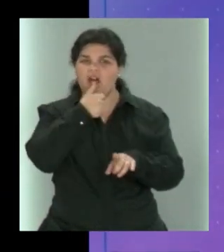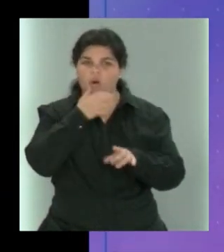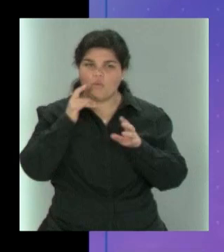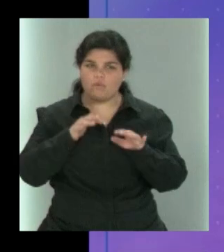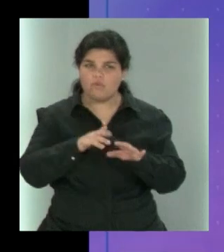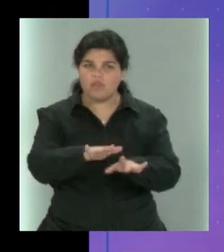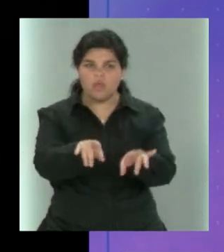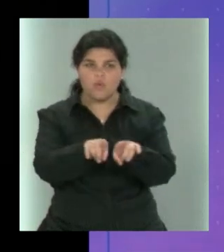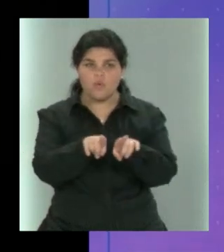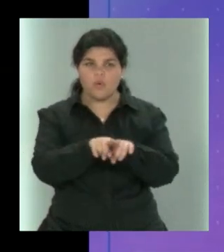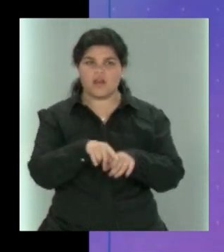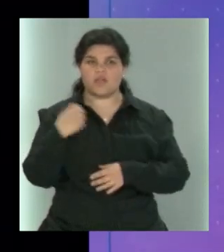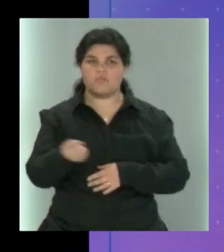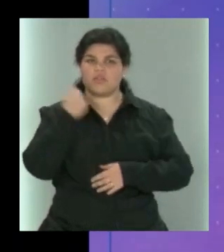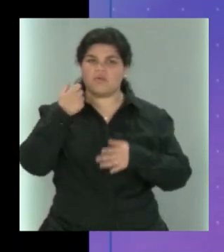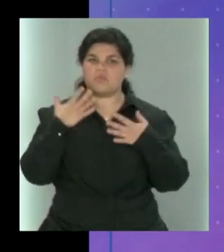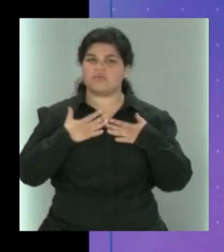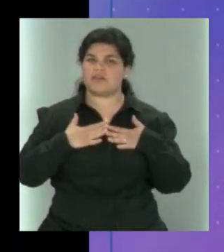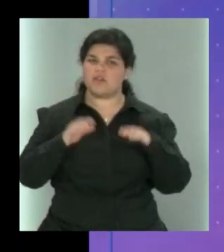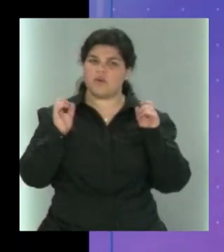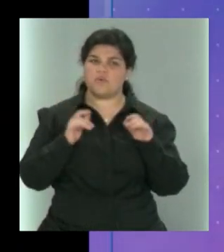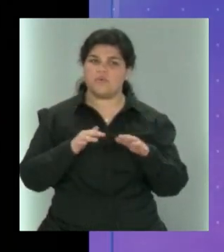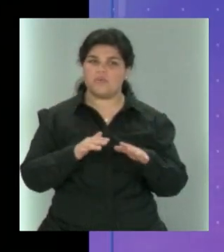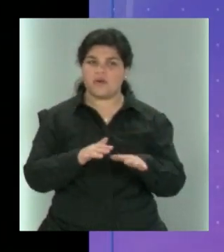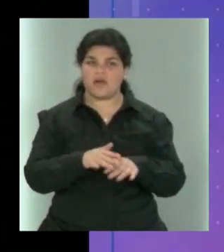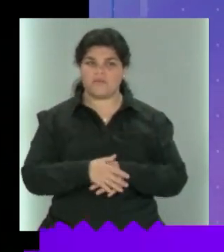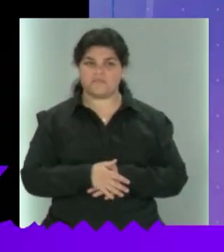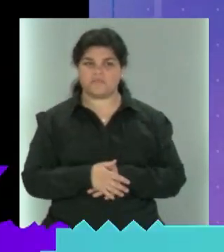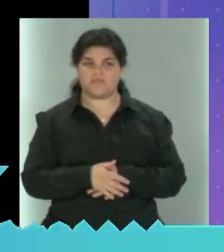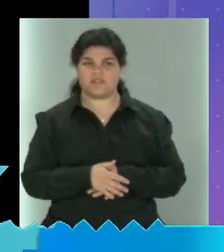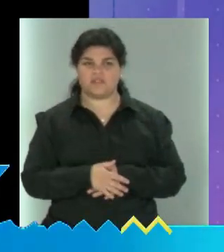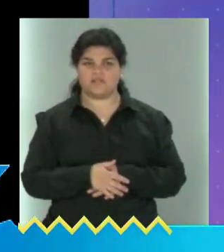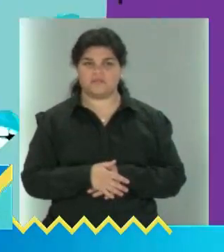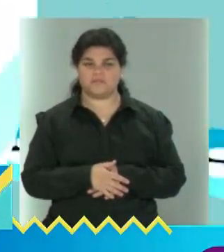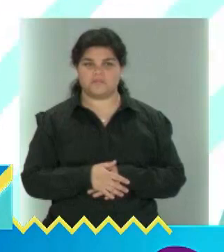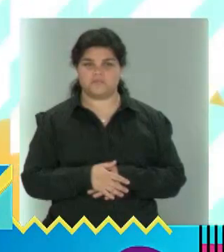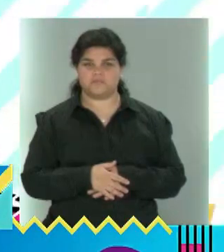can flow or it can crash. Be water, my friend.